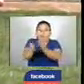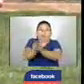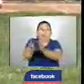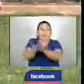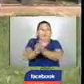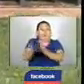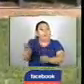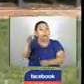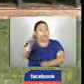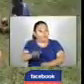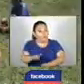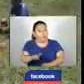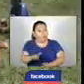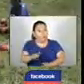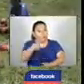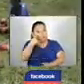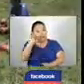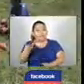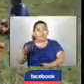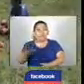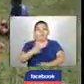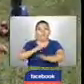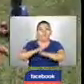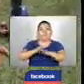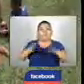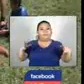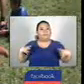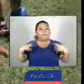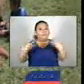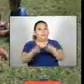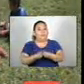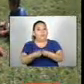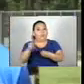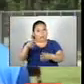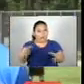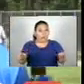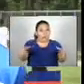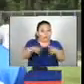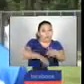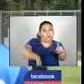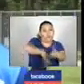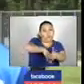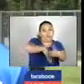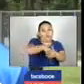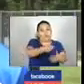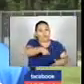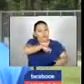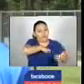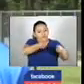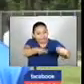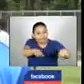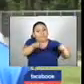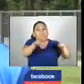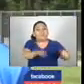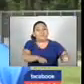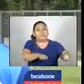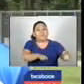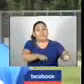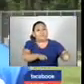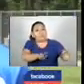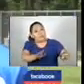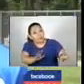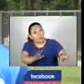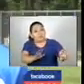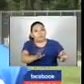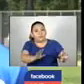que ahora estamos combatiendo como sociedad. Con lo de la Liga Española hay un convenio, ¿verdad?, entonces por